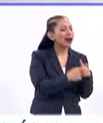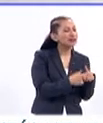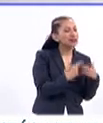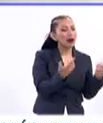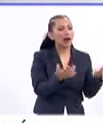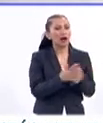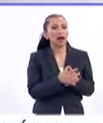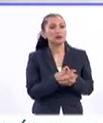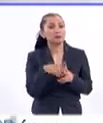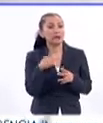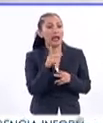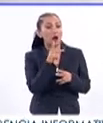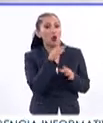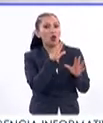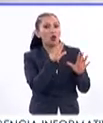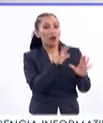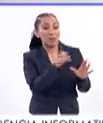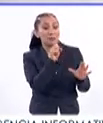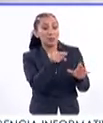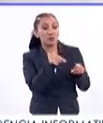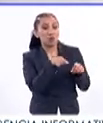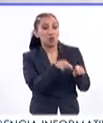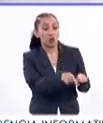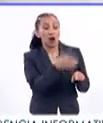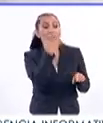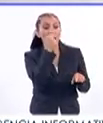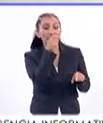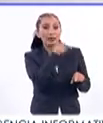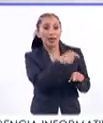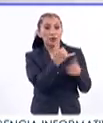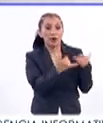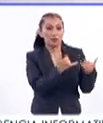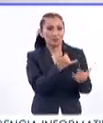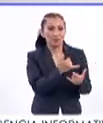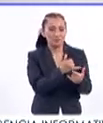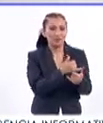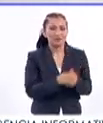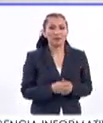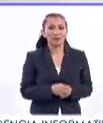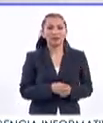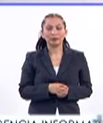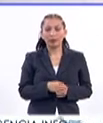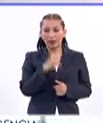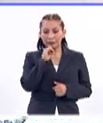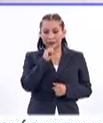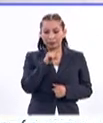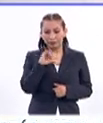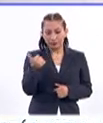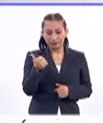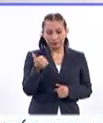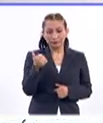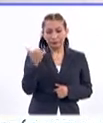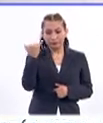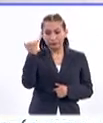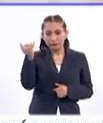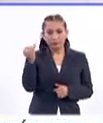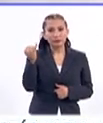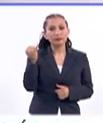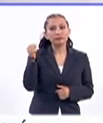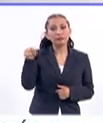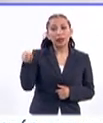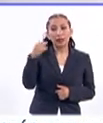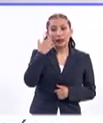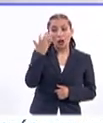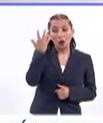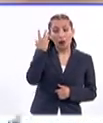matemáticas, pero al mismo tiempo están aprendiendo los niños. Claro. También la otra perspectiva, pues